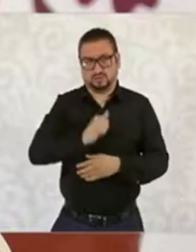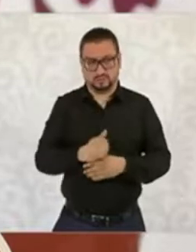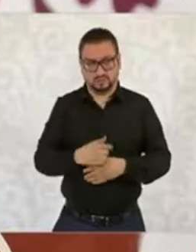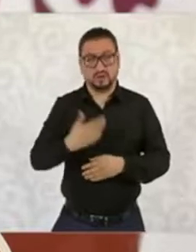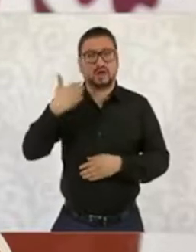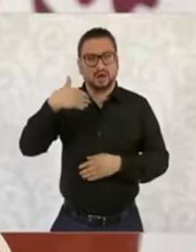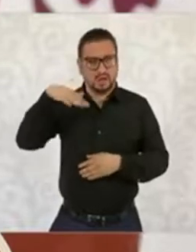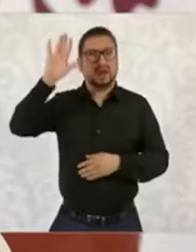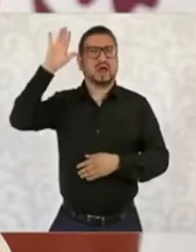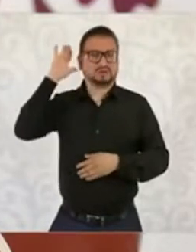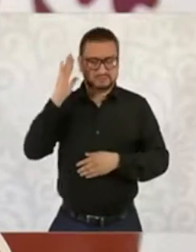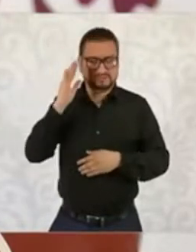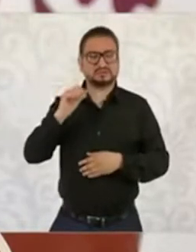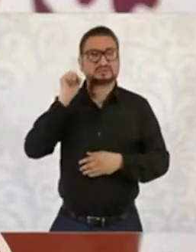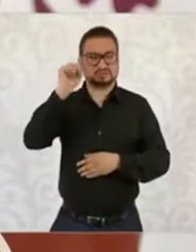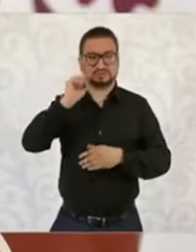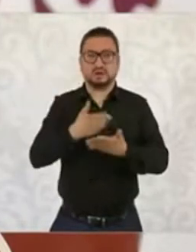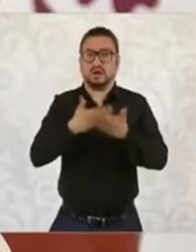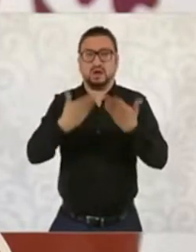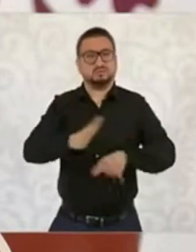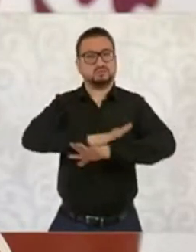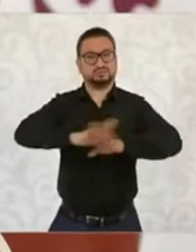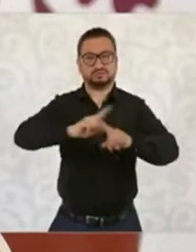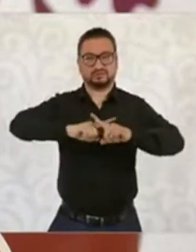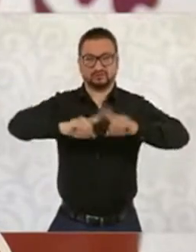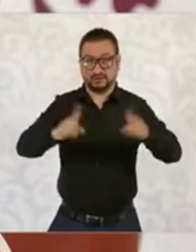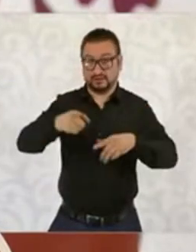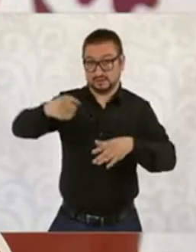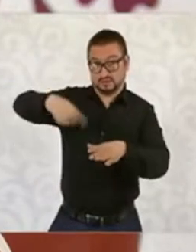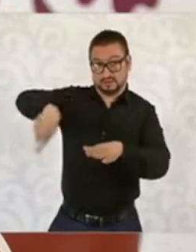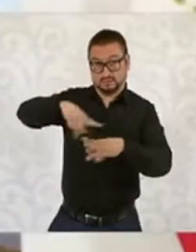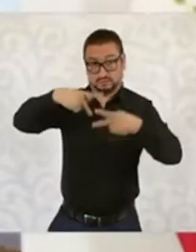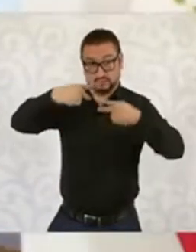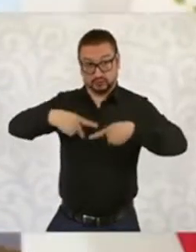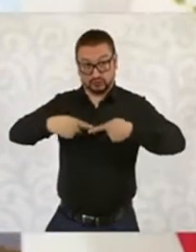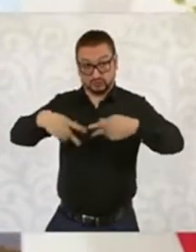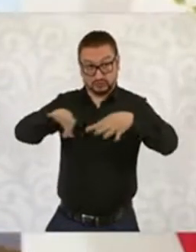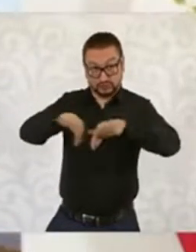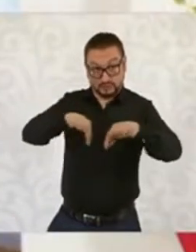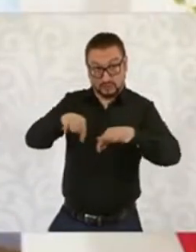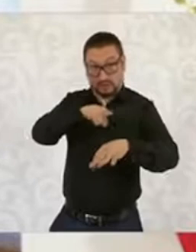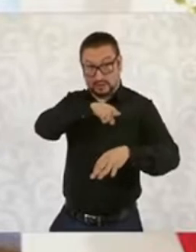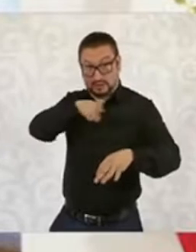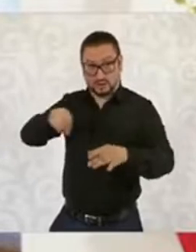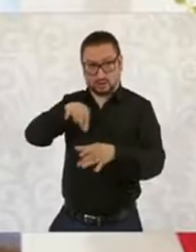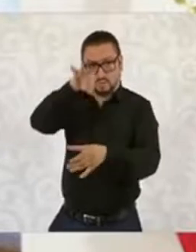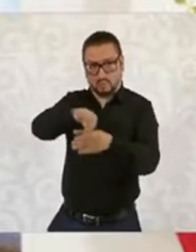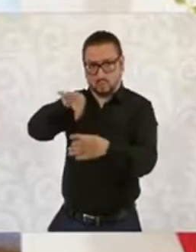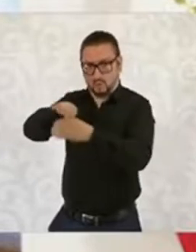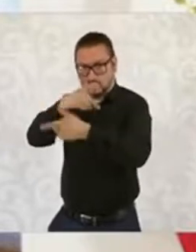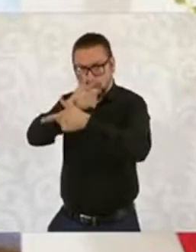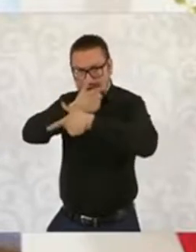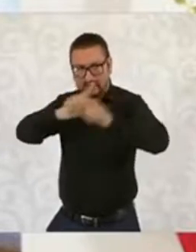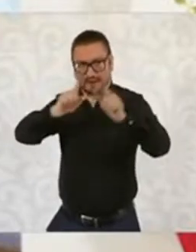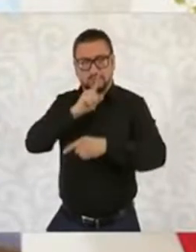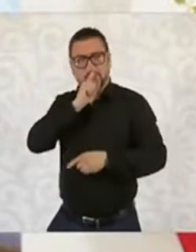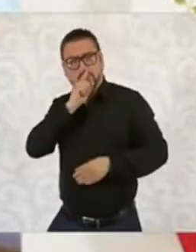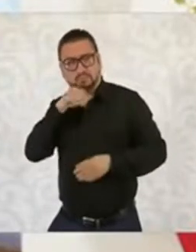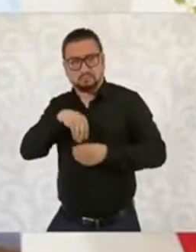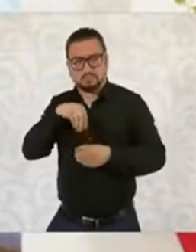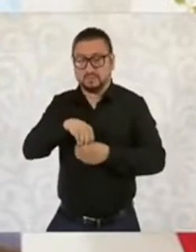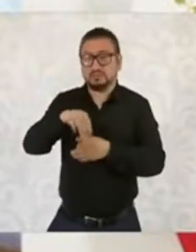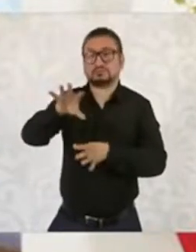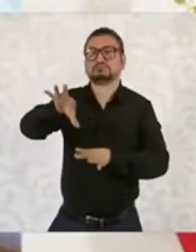el mundo sindical. Ahora son las y los trabajadores quienes mediante el voto libre y secreto y directo eligen a